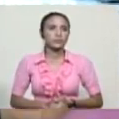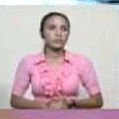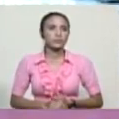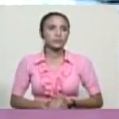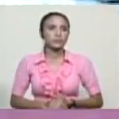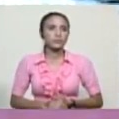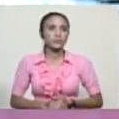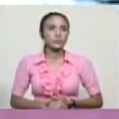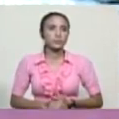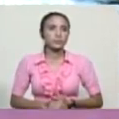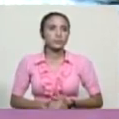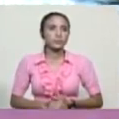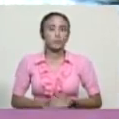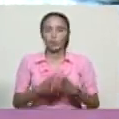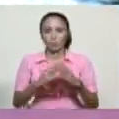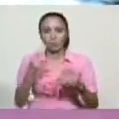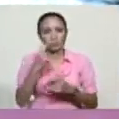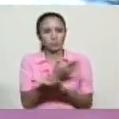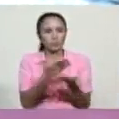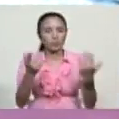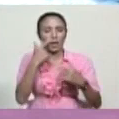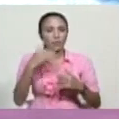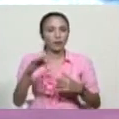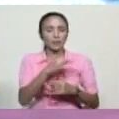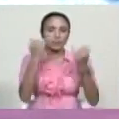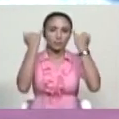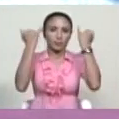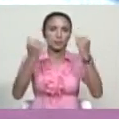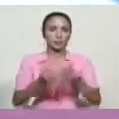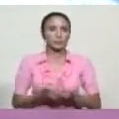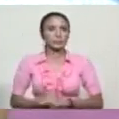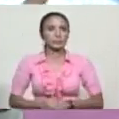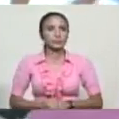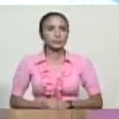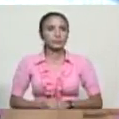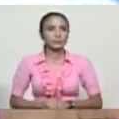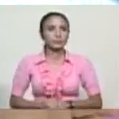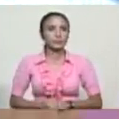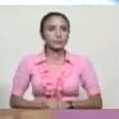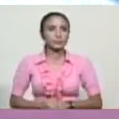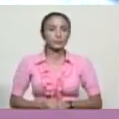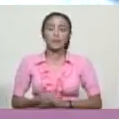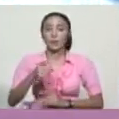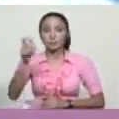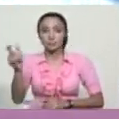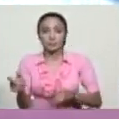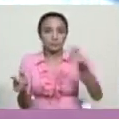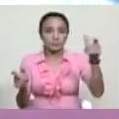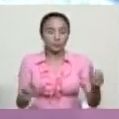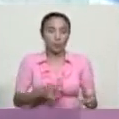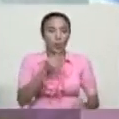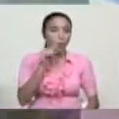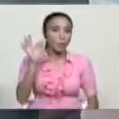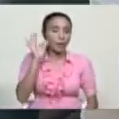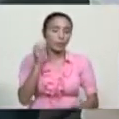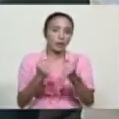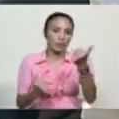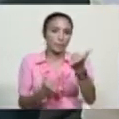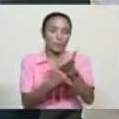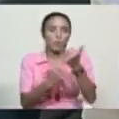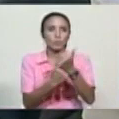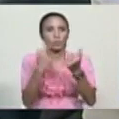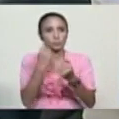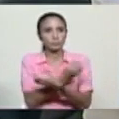colonias de Francia. Asimismo, señor presidente, nos acompaña una serie de compañeros de Venezuela,